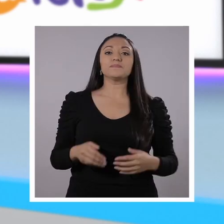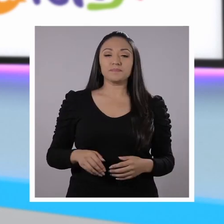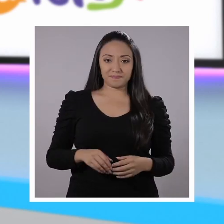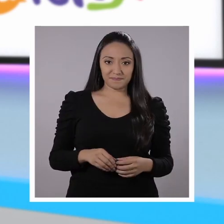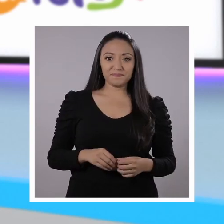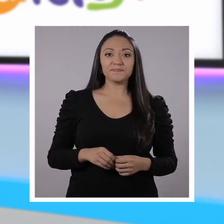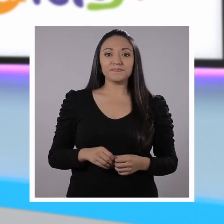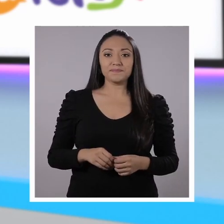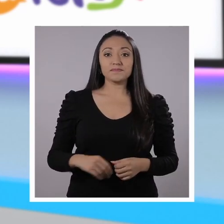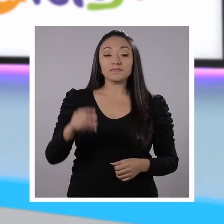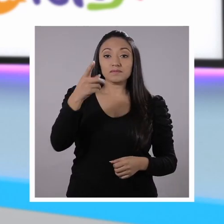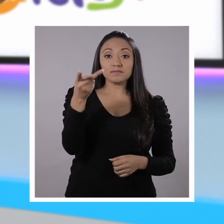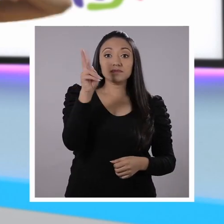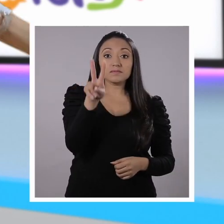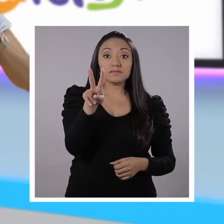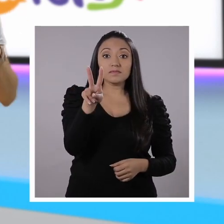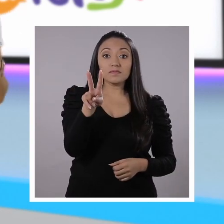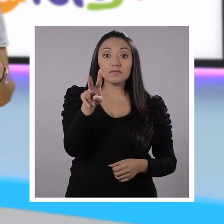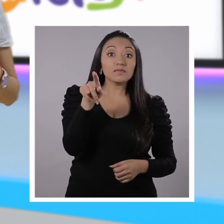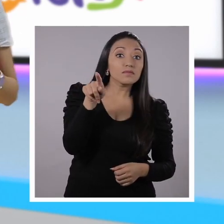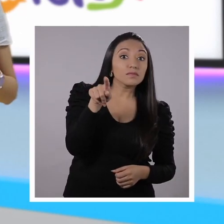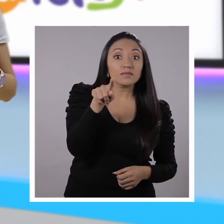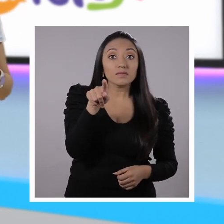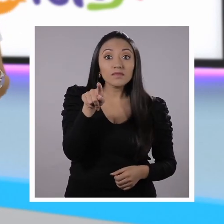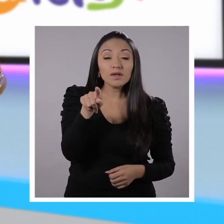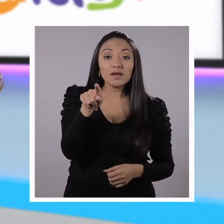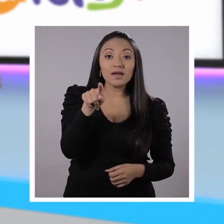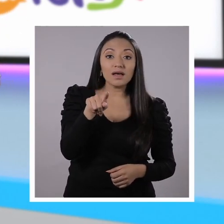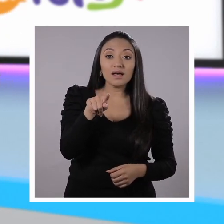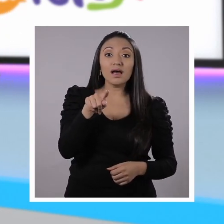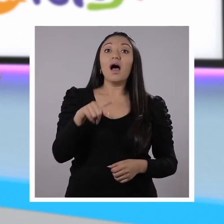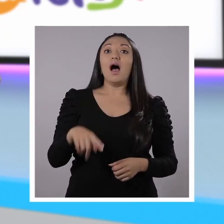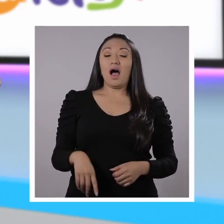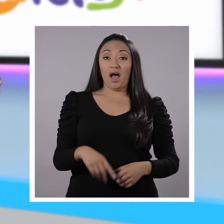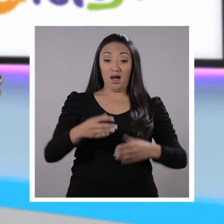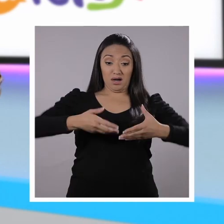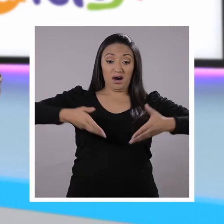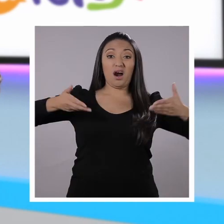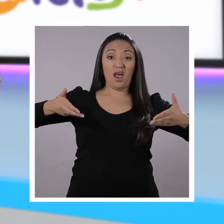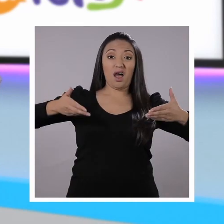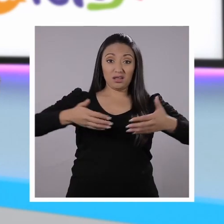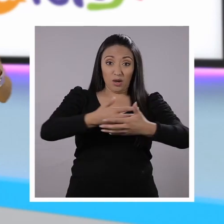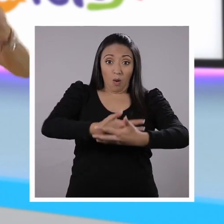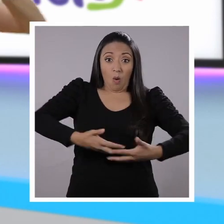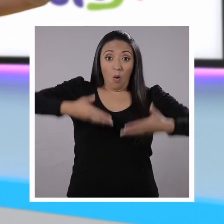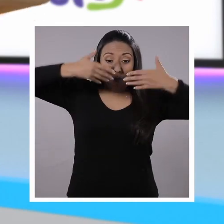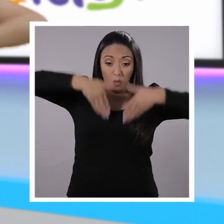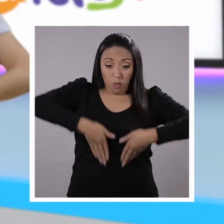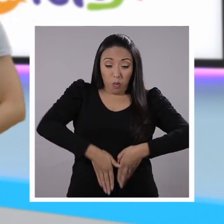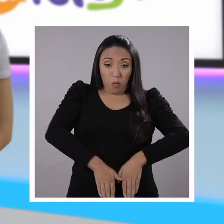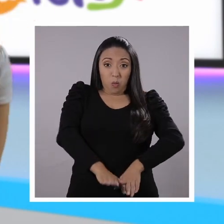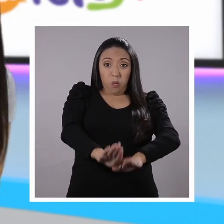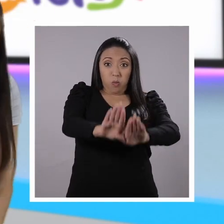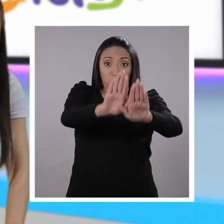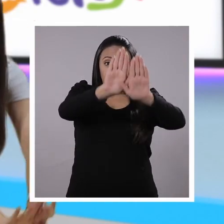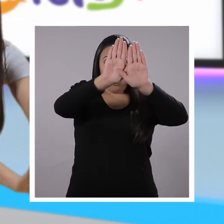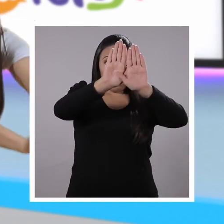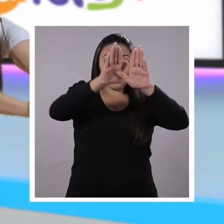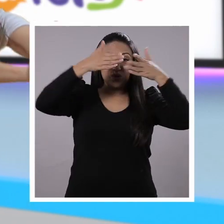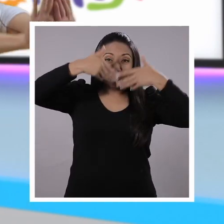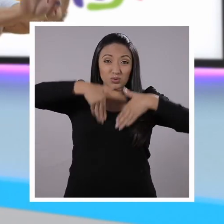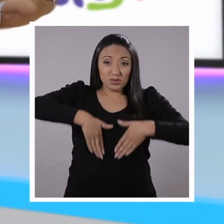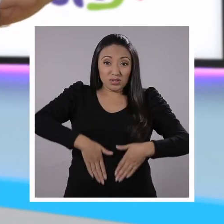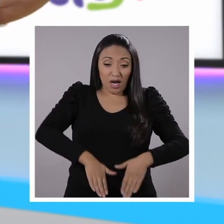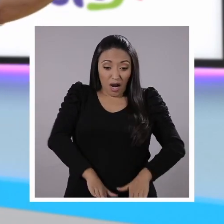líquidos y coger los alimentos. Después tenemos un cucharón. Un cucharón. Cucharón es como mucho más hondo